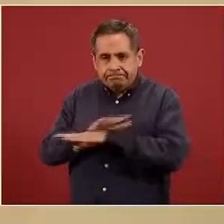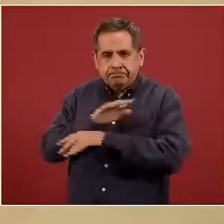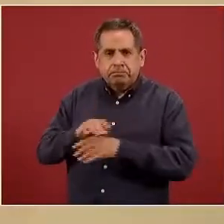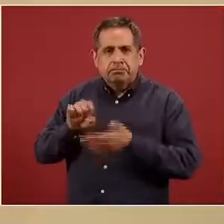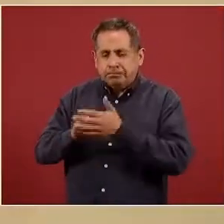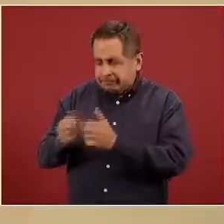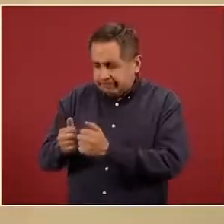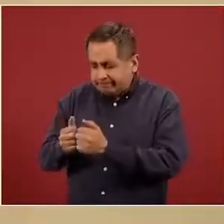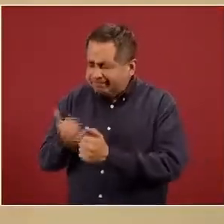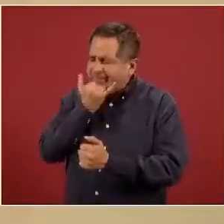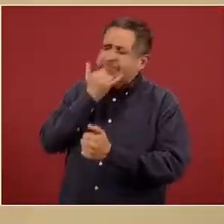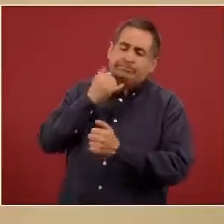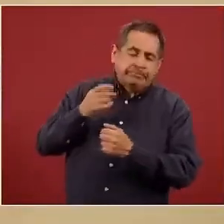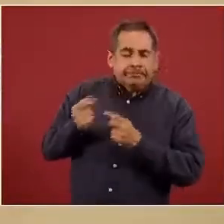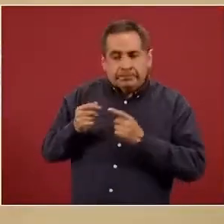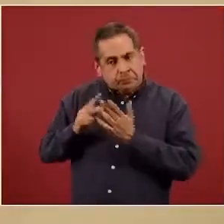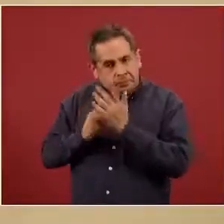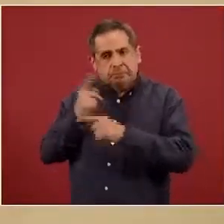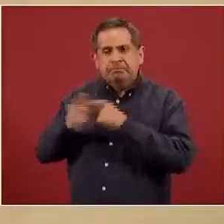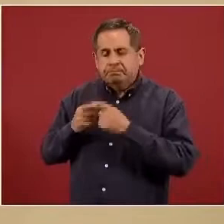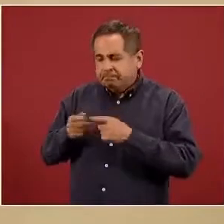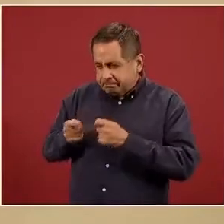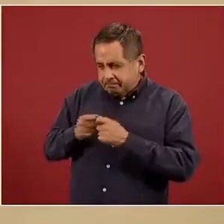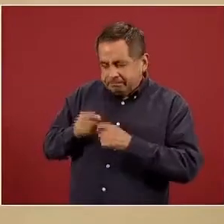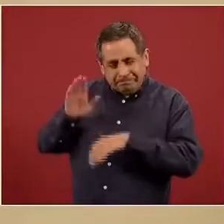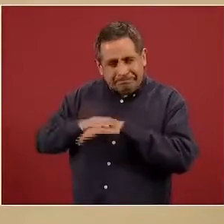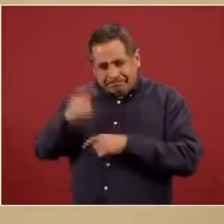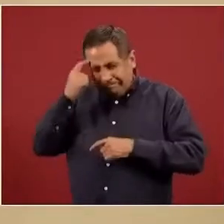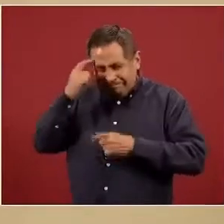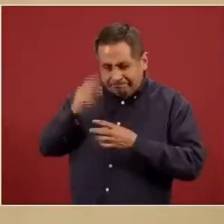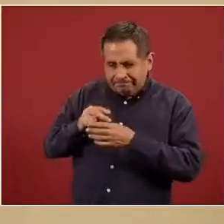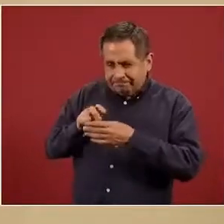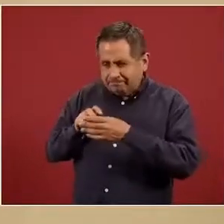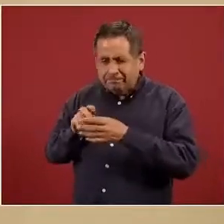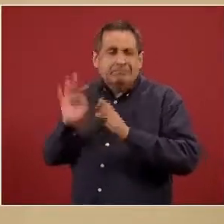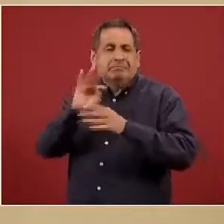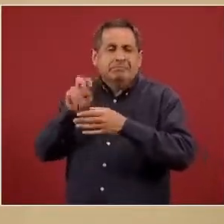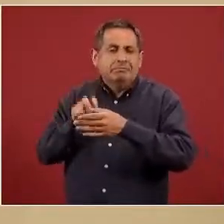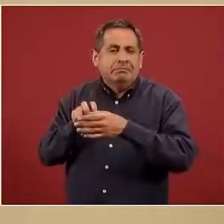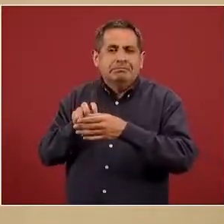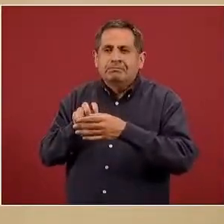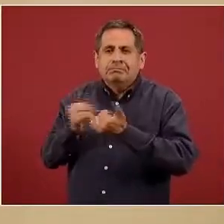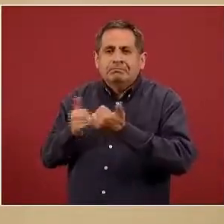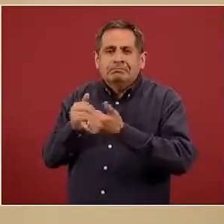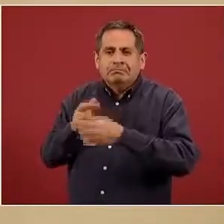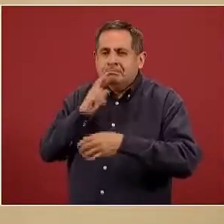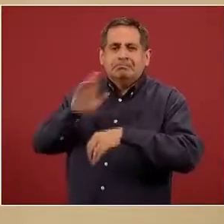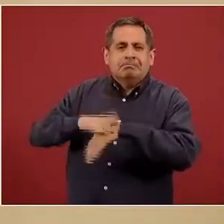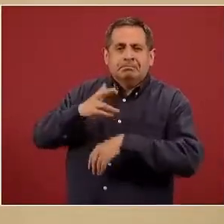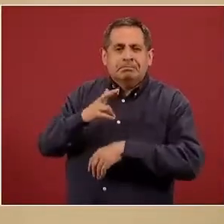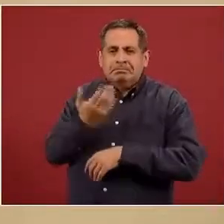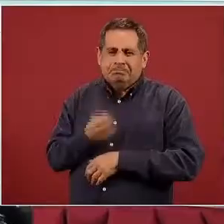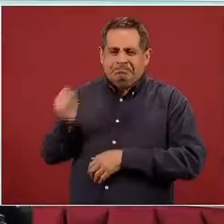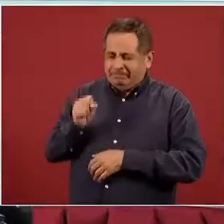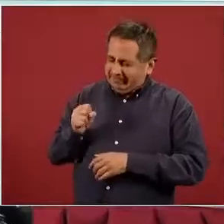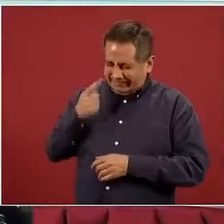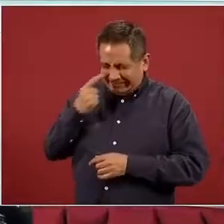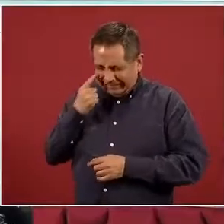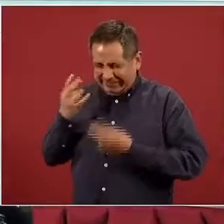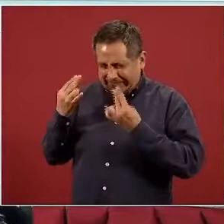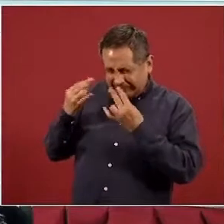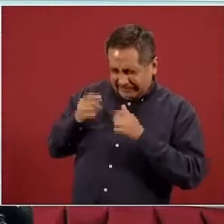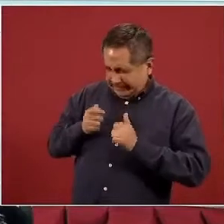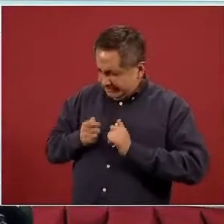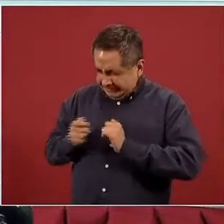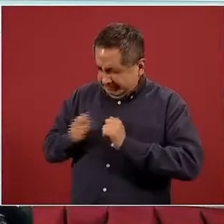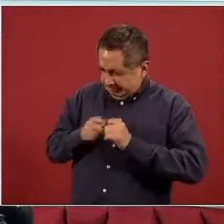equivoqué en esta parte, simplemente a lo mejor tengo que saltar antes o tengo que ir más rápido antes para poder